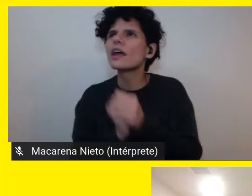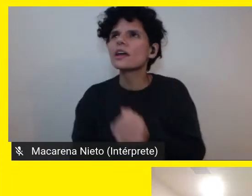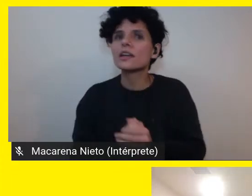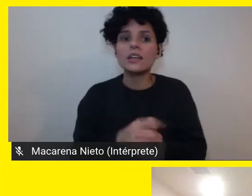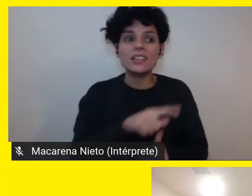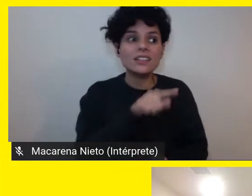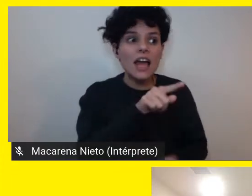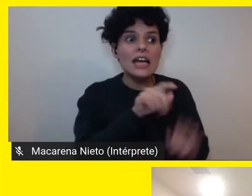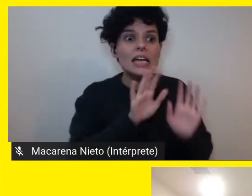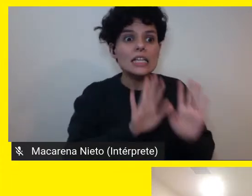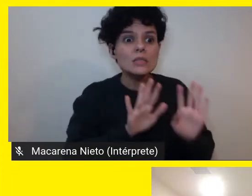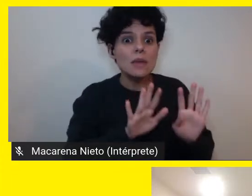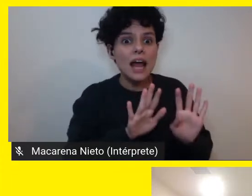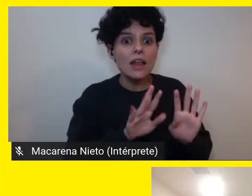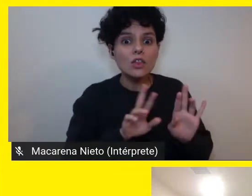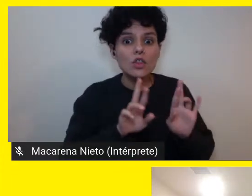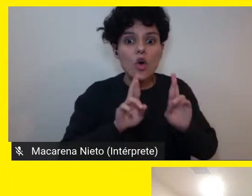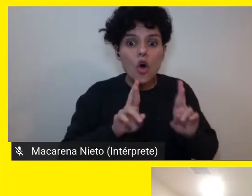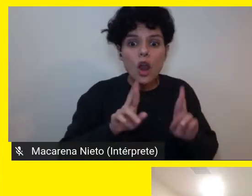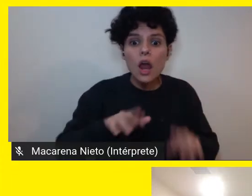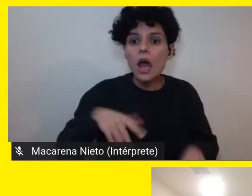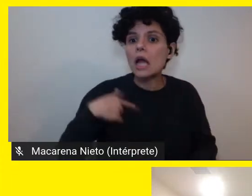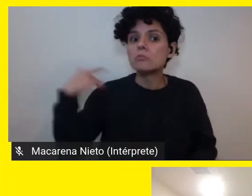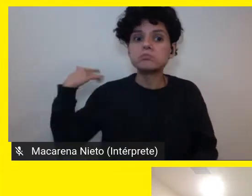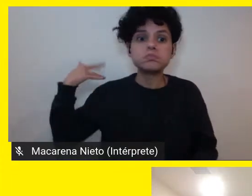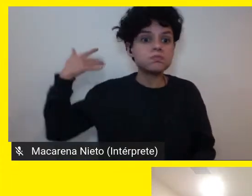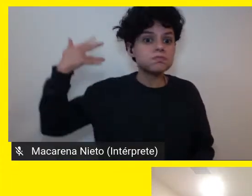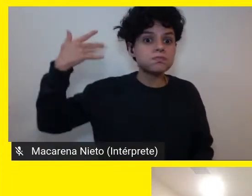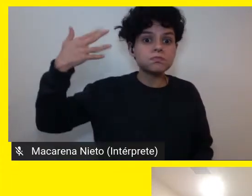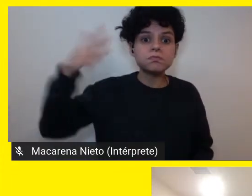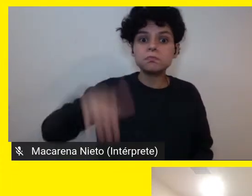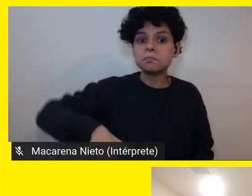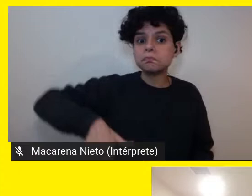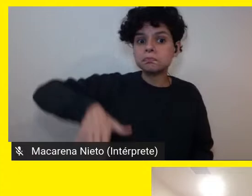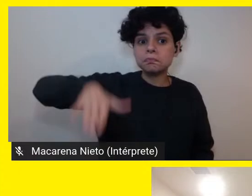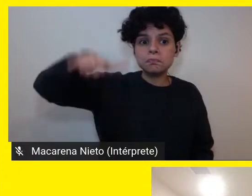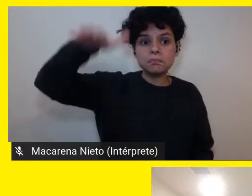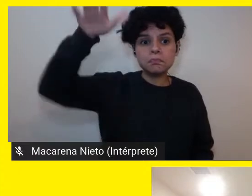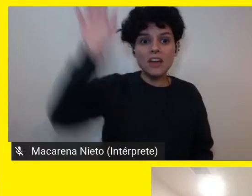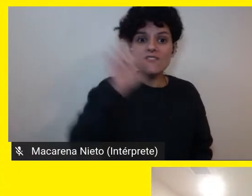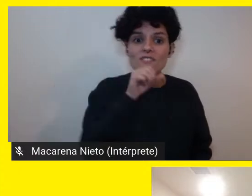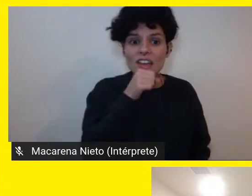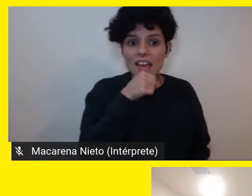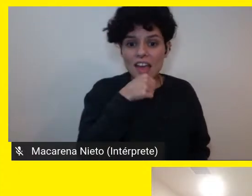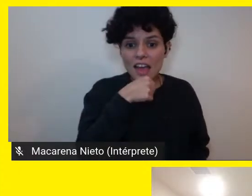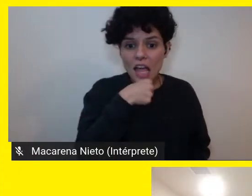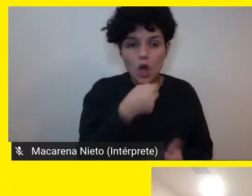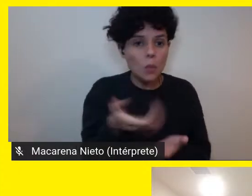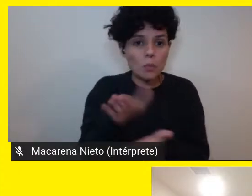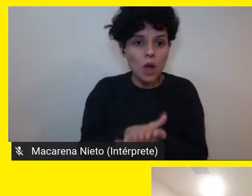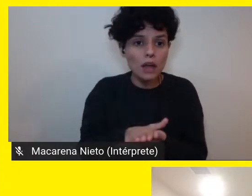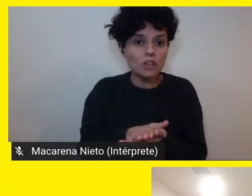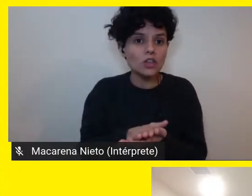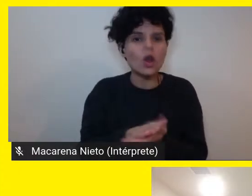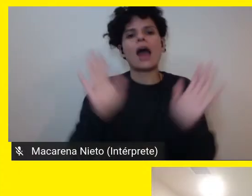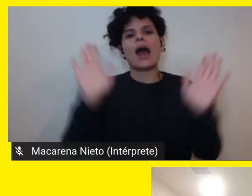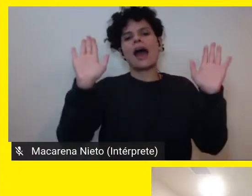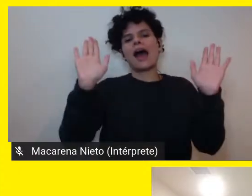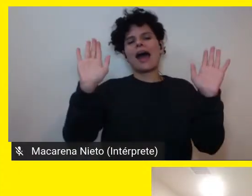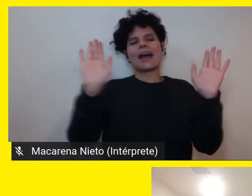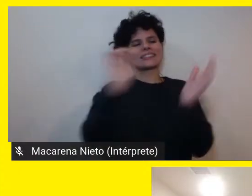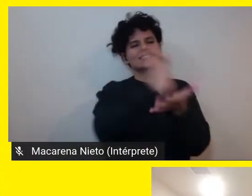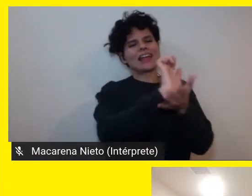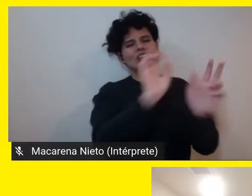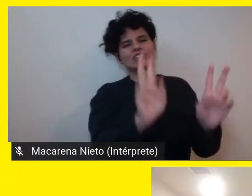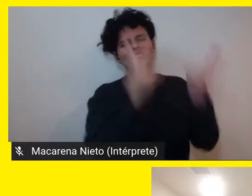para seguir viviendo en la más absoluta impunidad. Y la otra cosa que quería señalar es que si hay algo